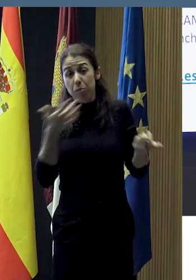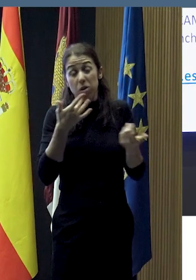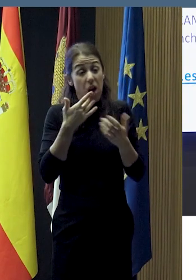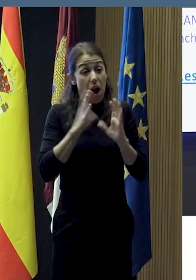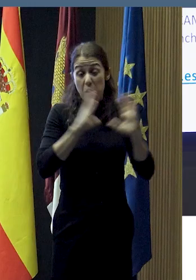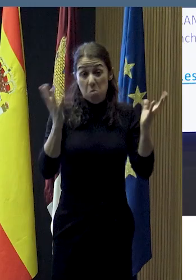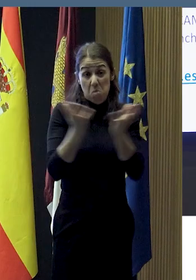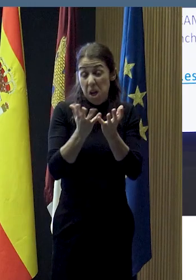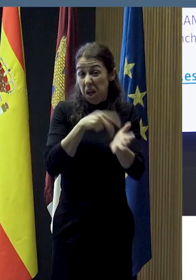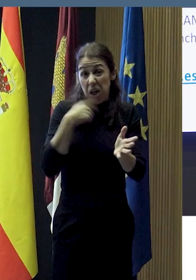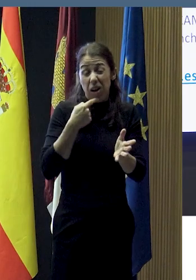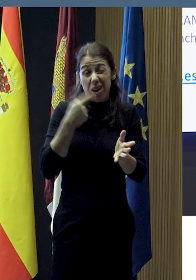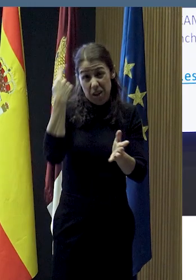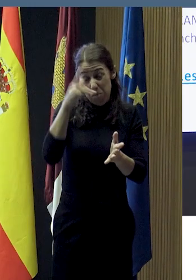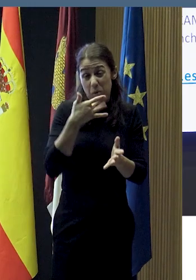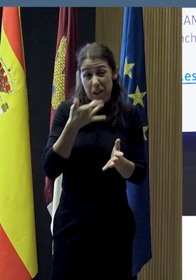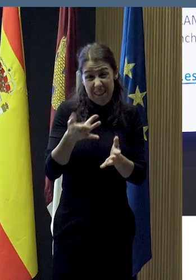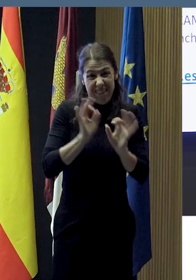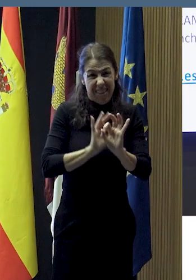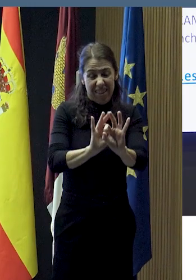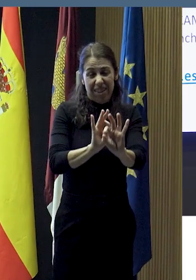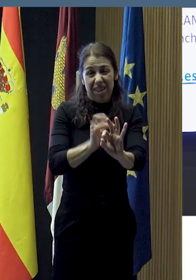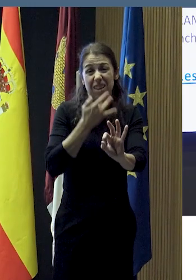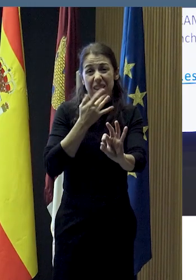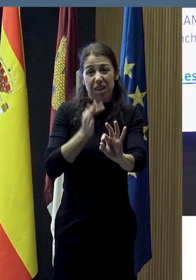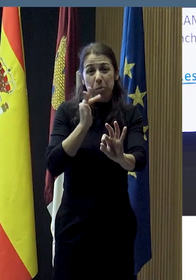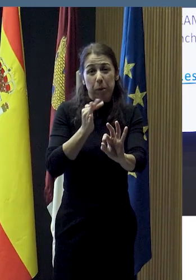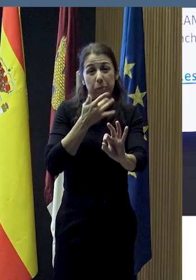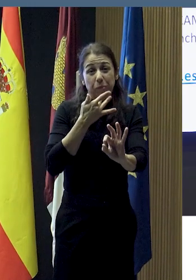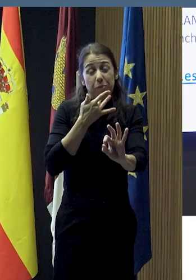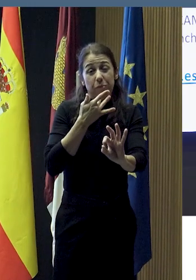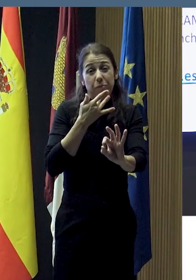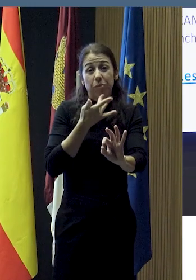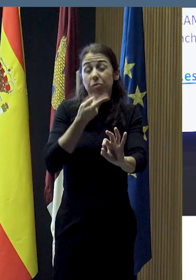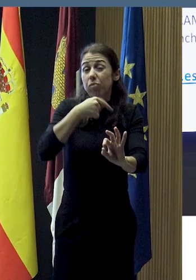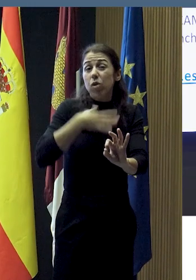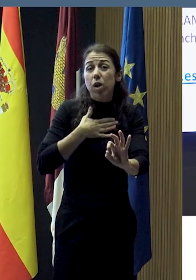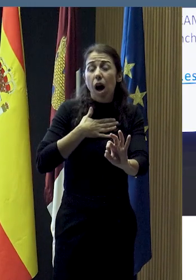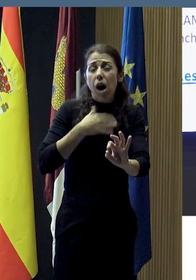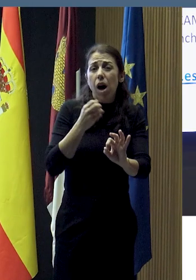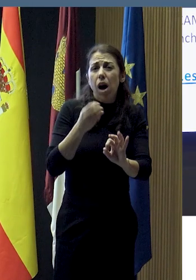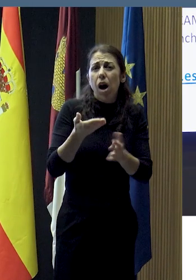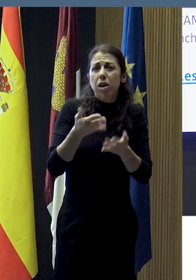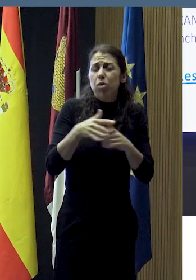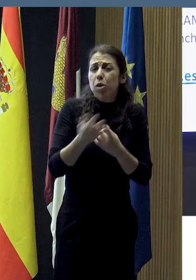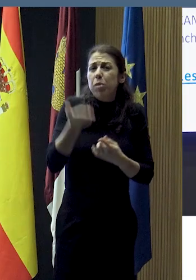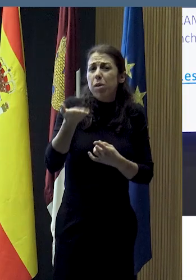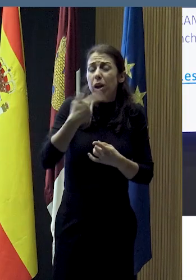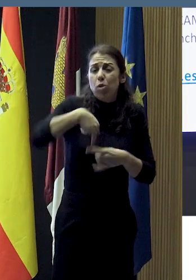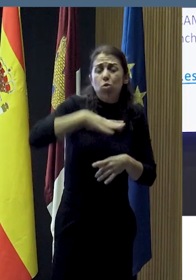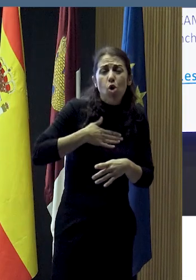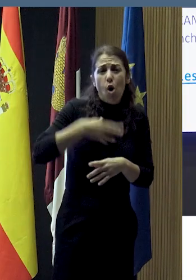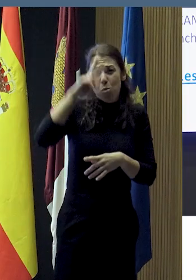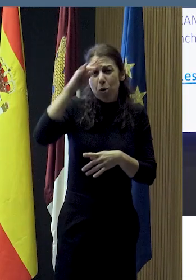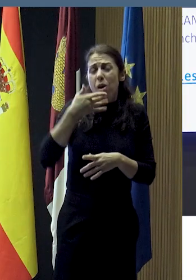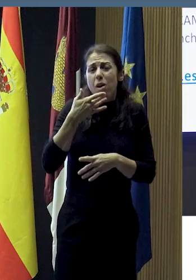población general y que todos sabemos que es así. Y debido a que, bueno, pues una de las razones principales que empieza a preocuparnos y uno de los